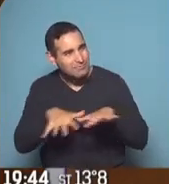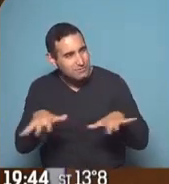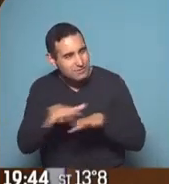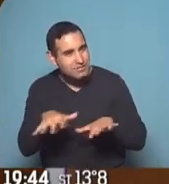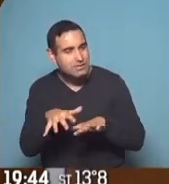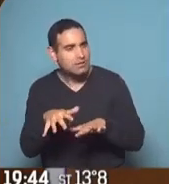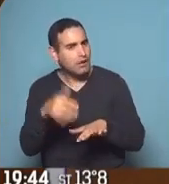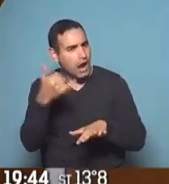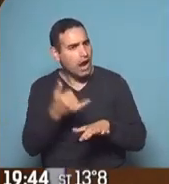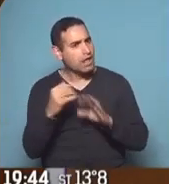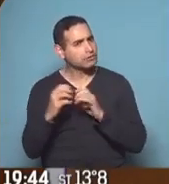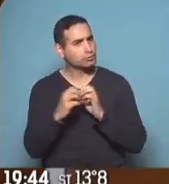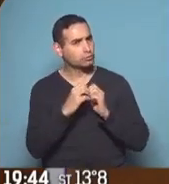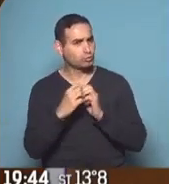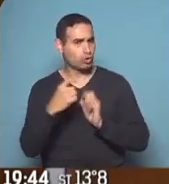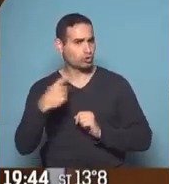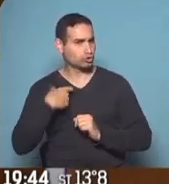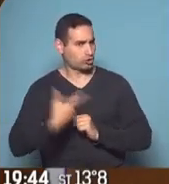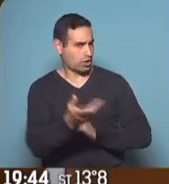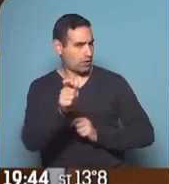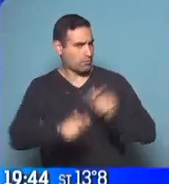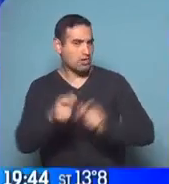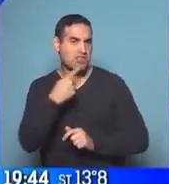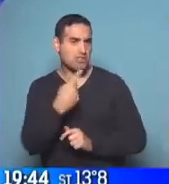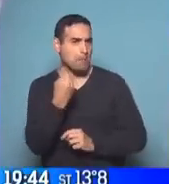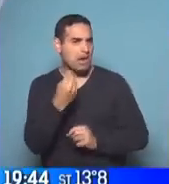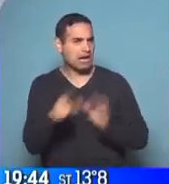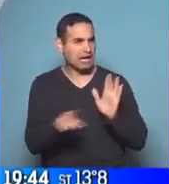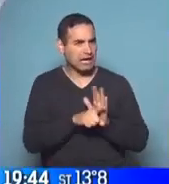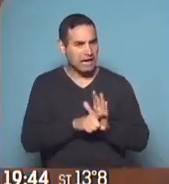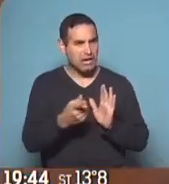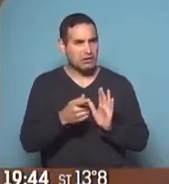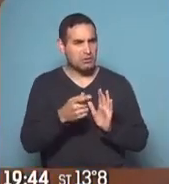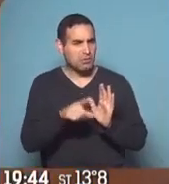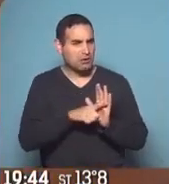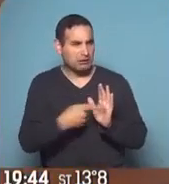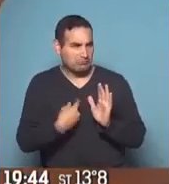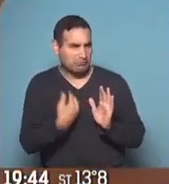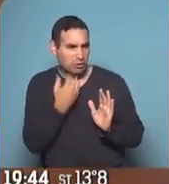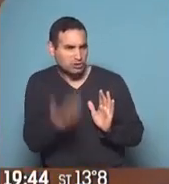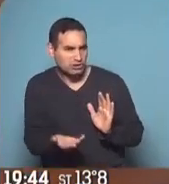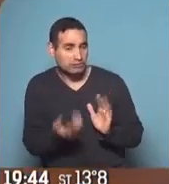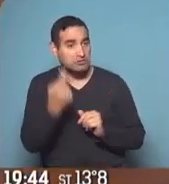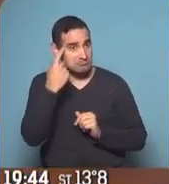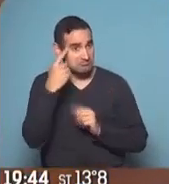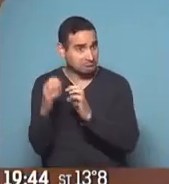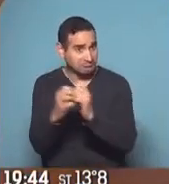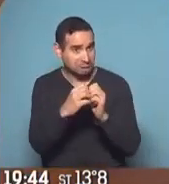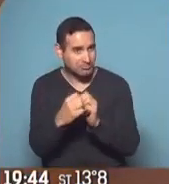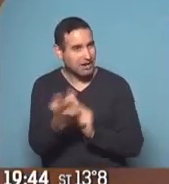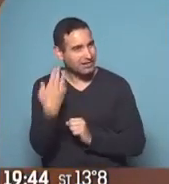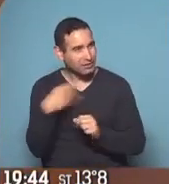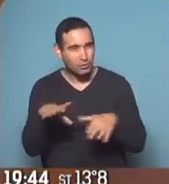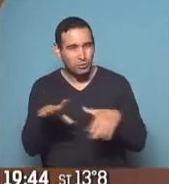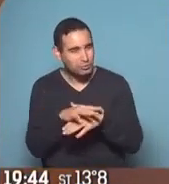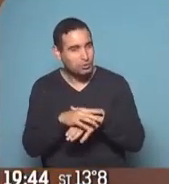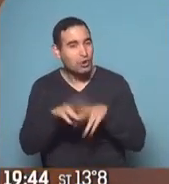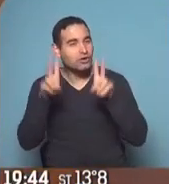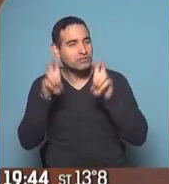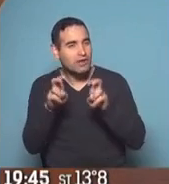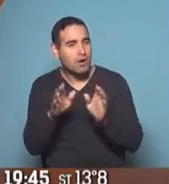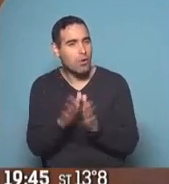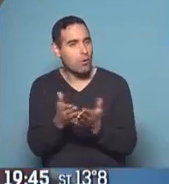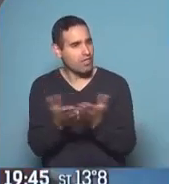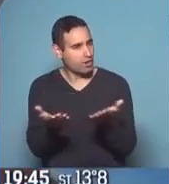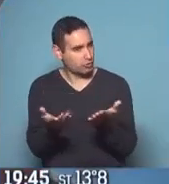discusión en la sociedad que decía bueno para que se te lee y cuánto es la utilidad y el año pasado tuvimos la causa de los cuadernos y ahí vimos